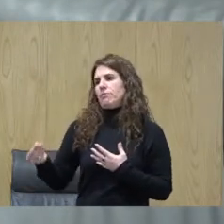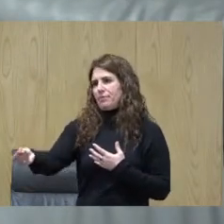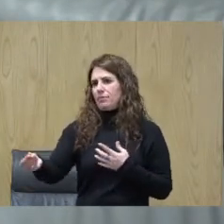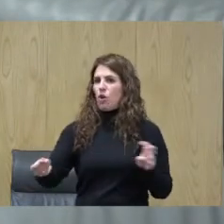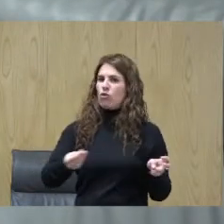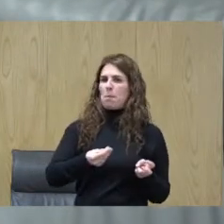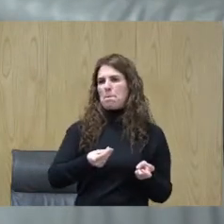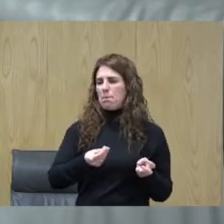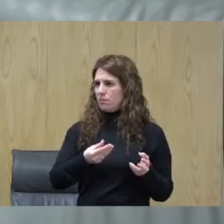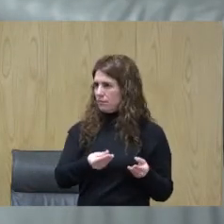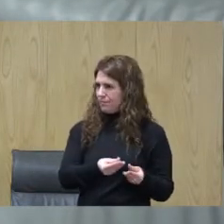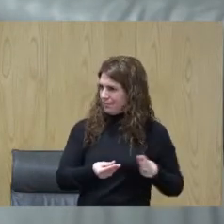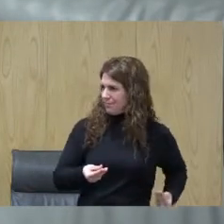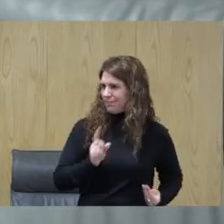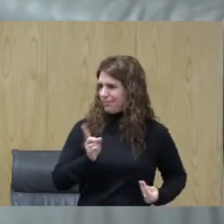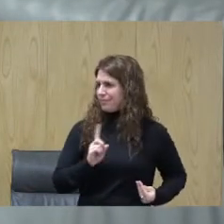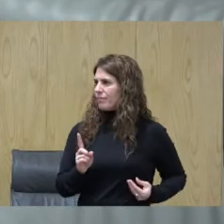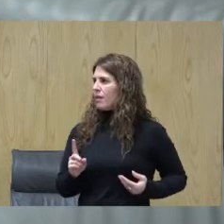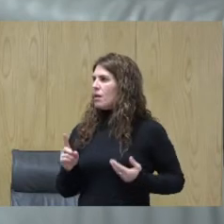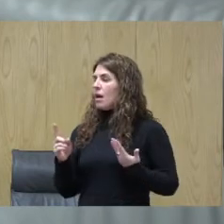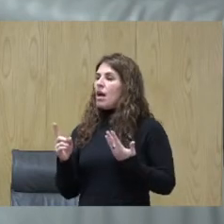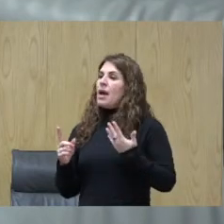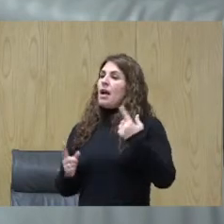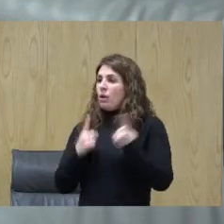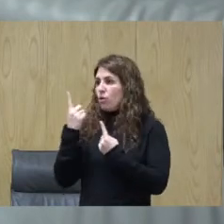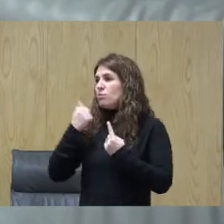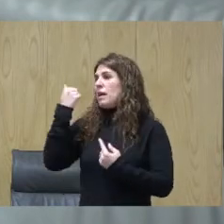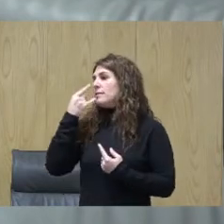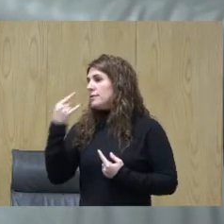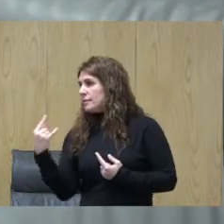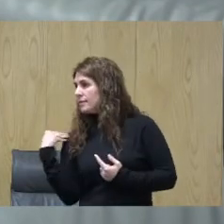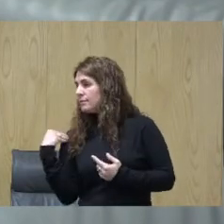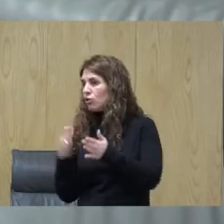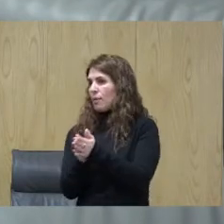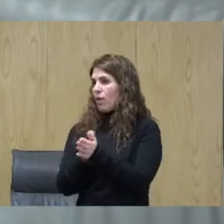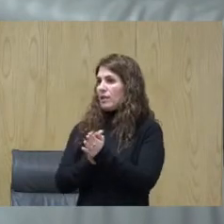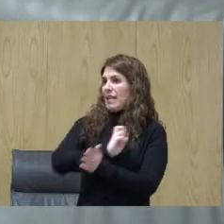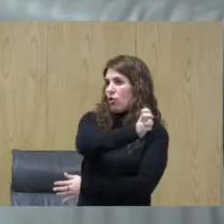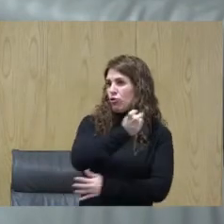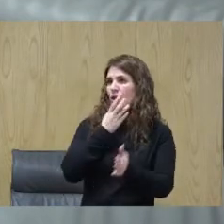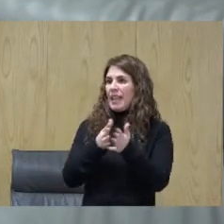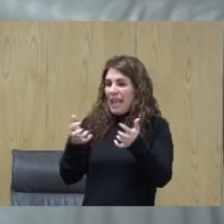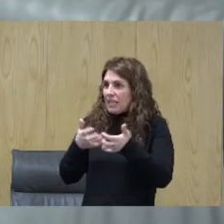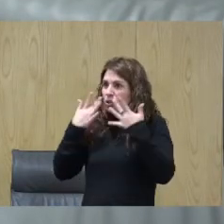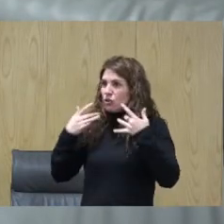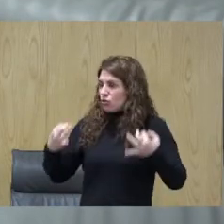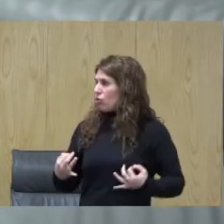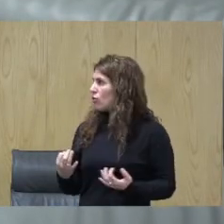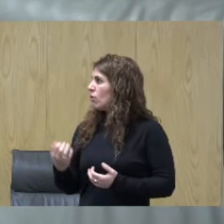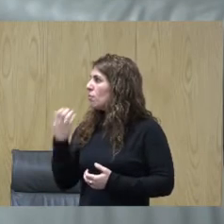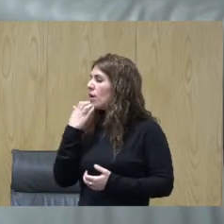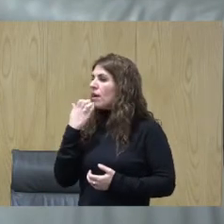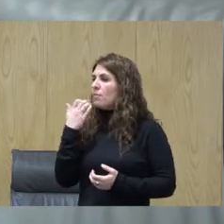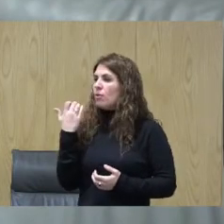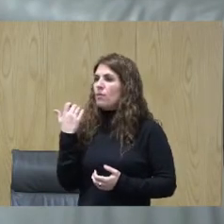digamos, en los textos que tenemos, hay textos que son más atractivos que otros desde el punto de vista motivador, ¿no? Fundamentalmente, por ejemplo, las viñetas